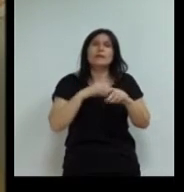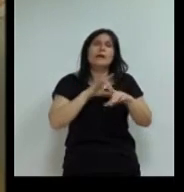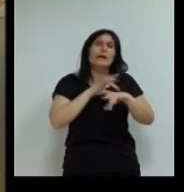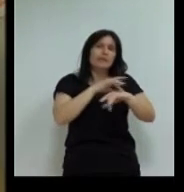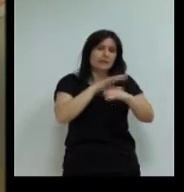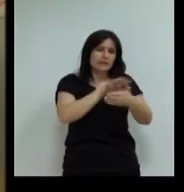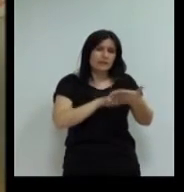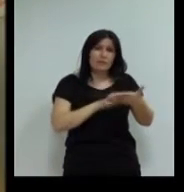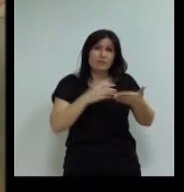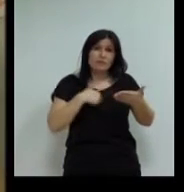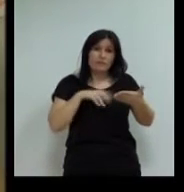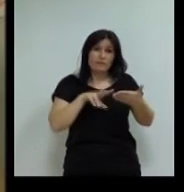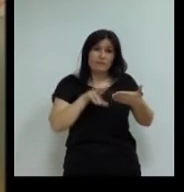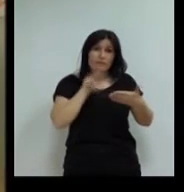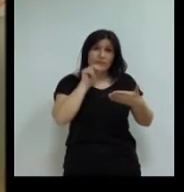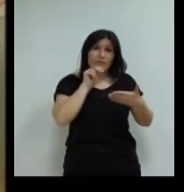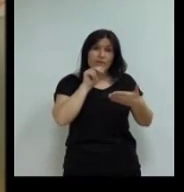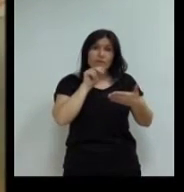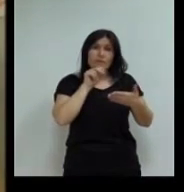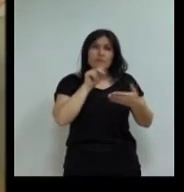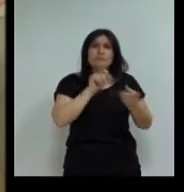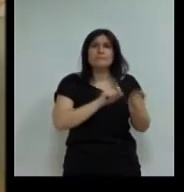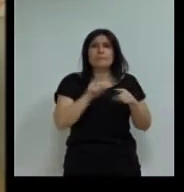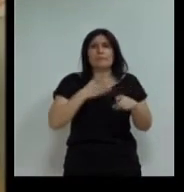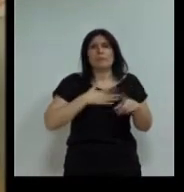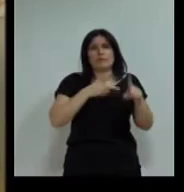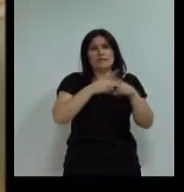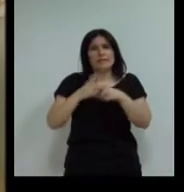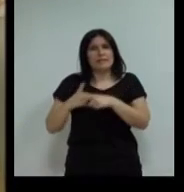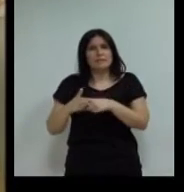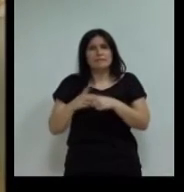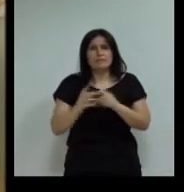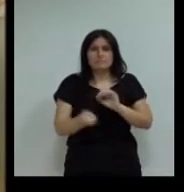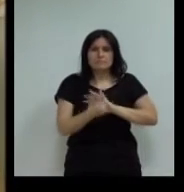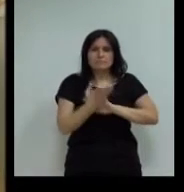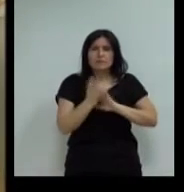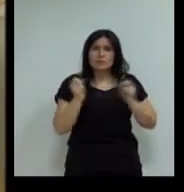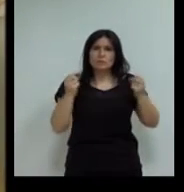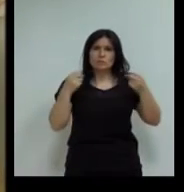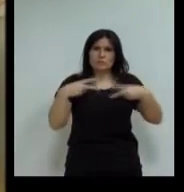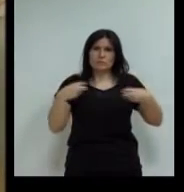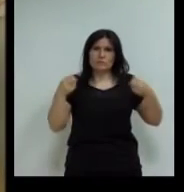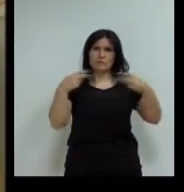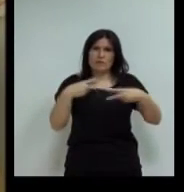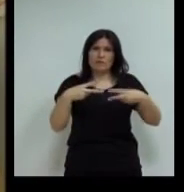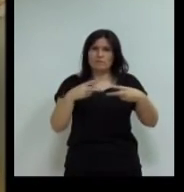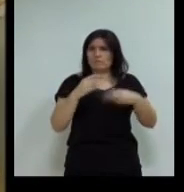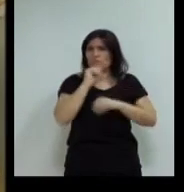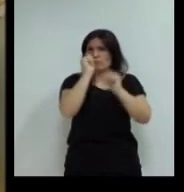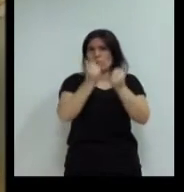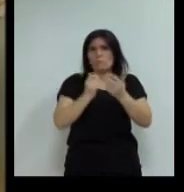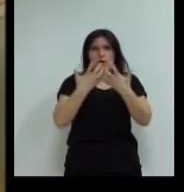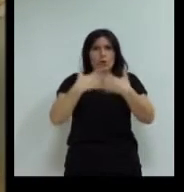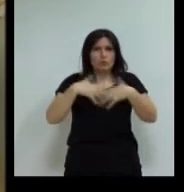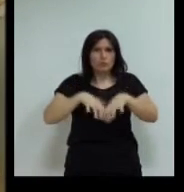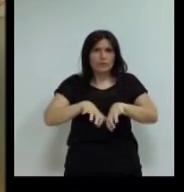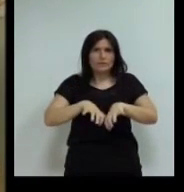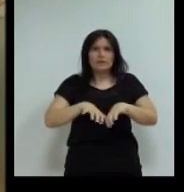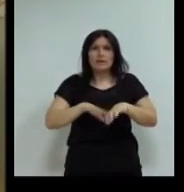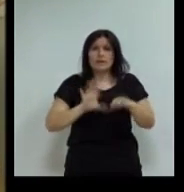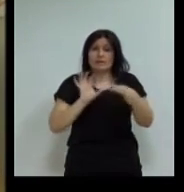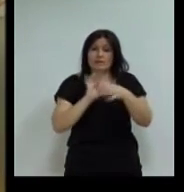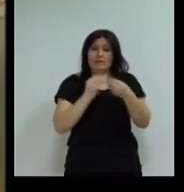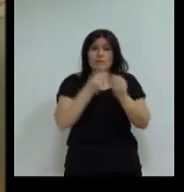lo pasamos por nuestra herramienta, se genera el subtitulado automático obviamente, conforme la norma